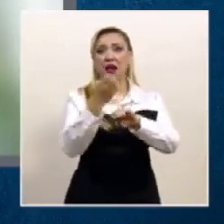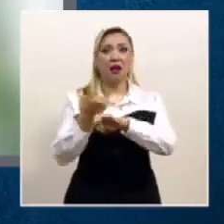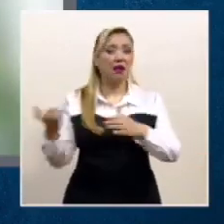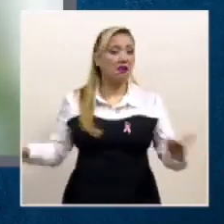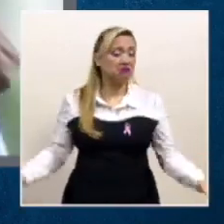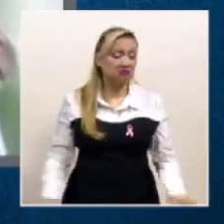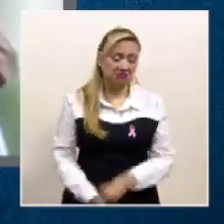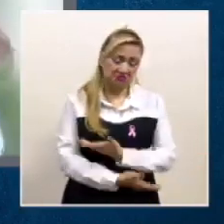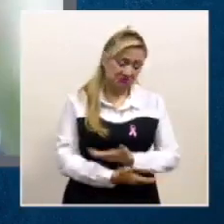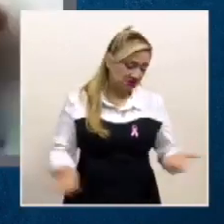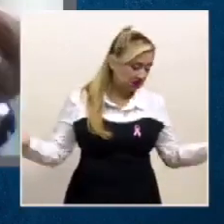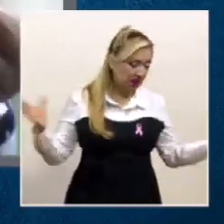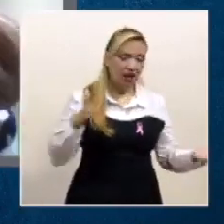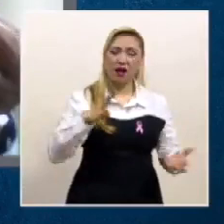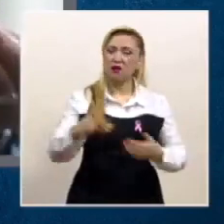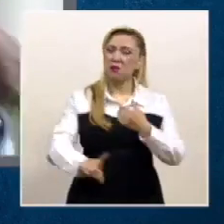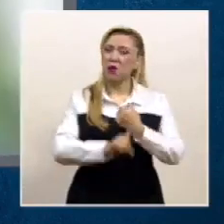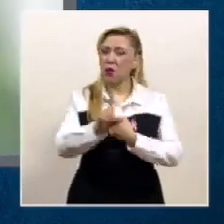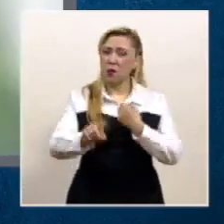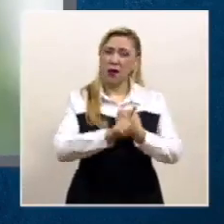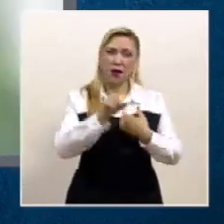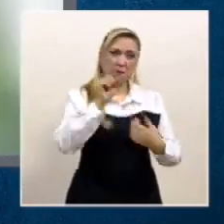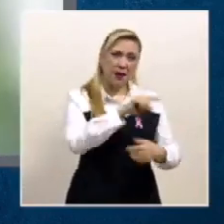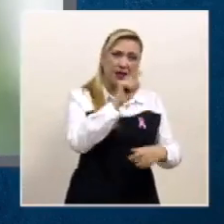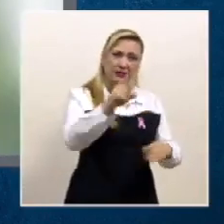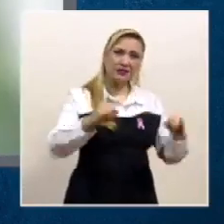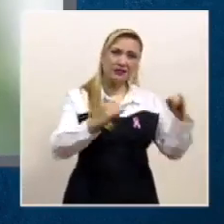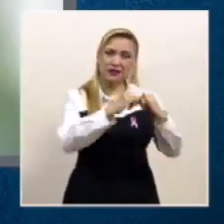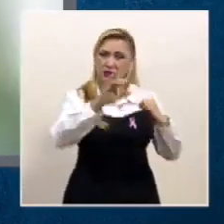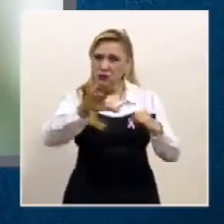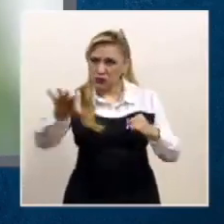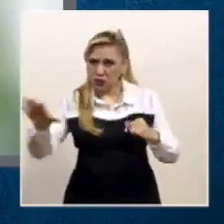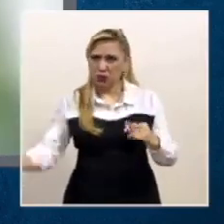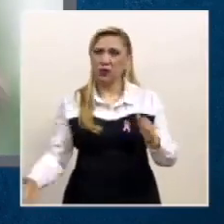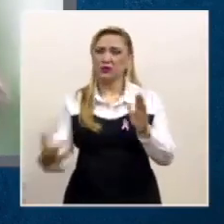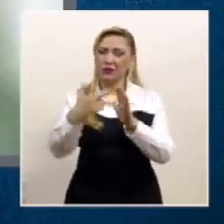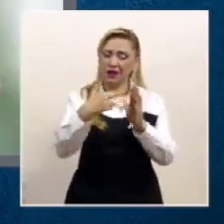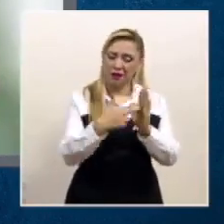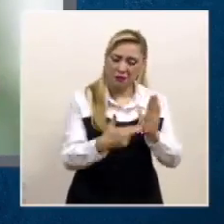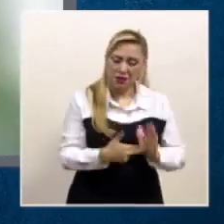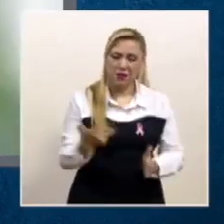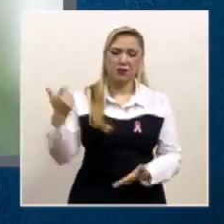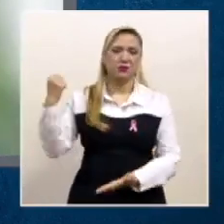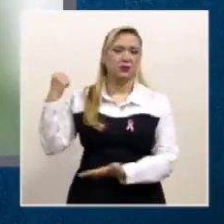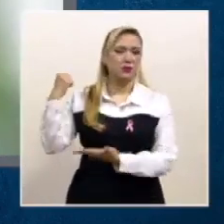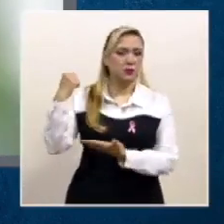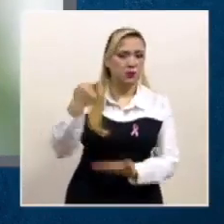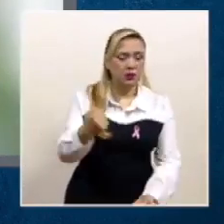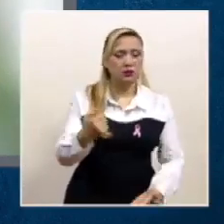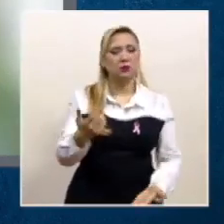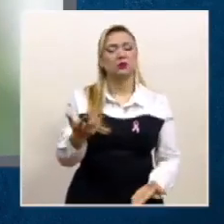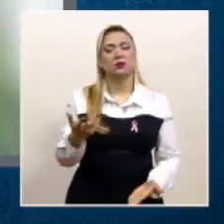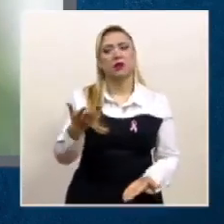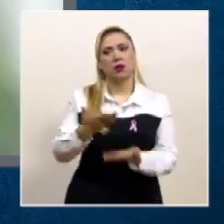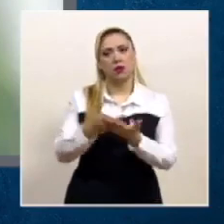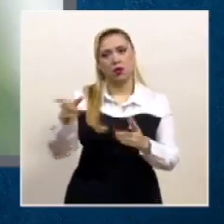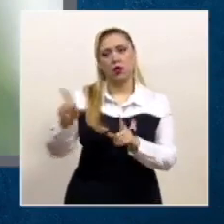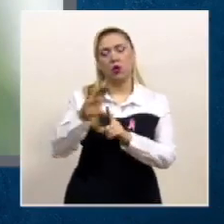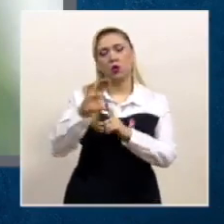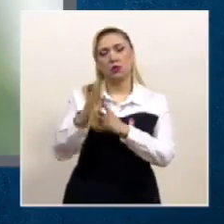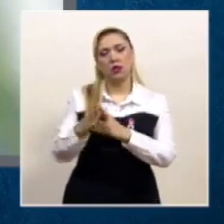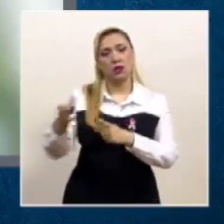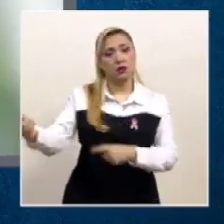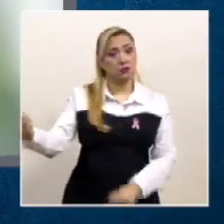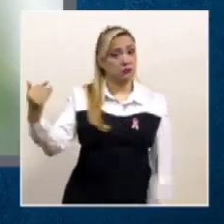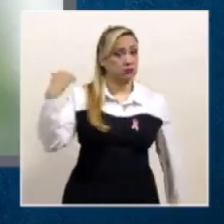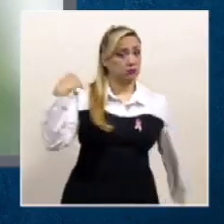hay retos estructurales, hay retos coyunturales y hay retos institucionales que ya el comité nos